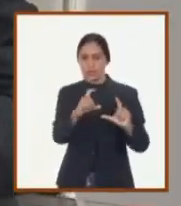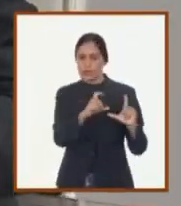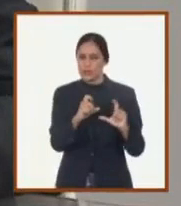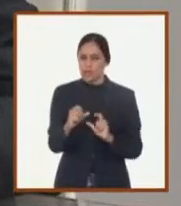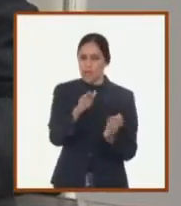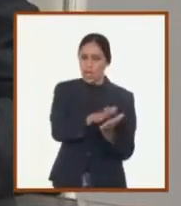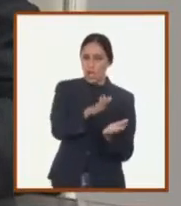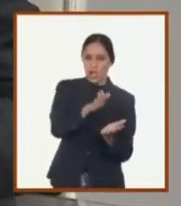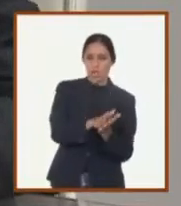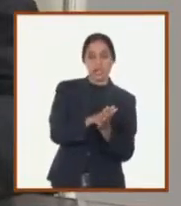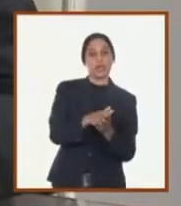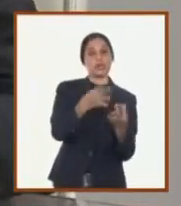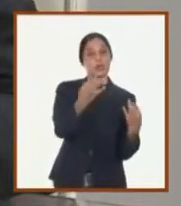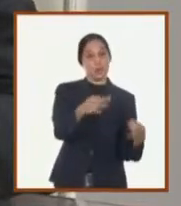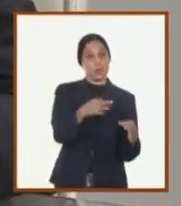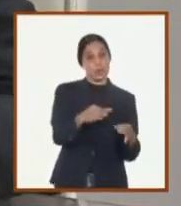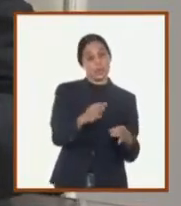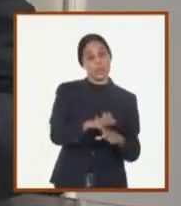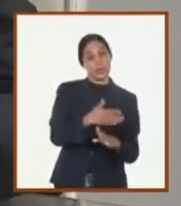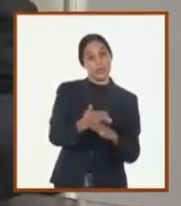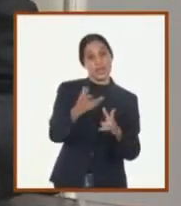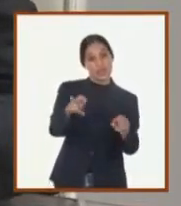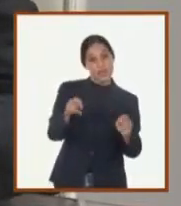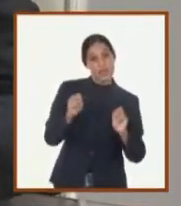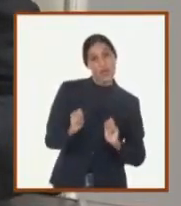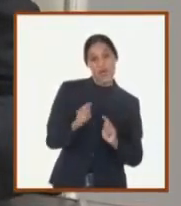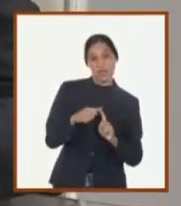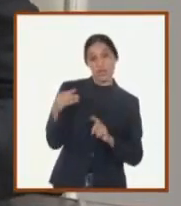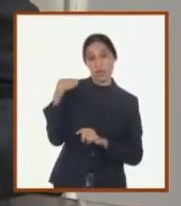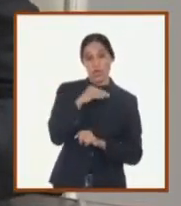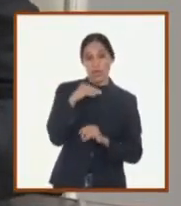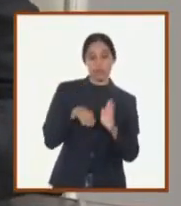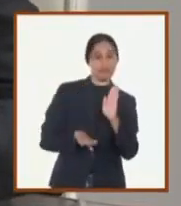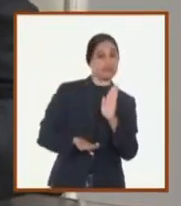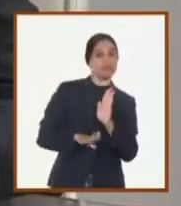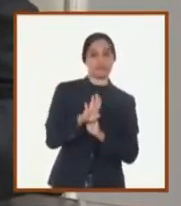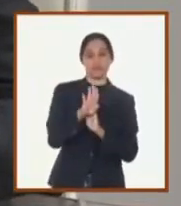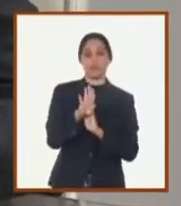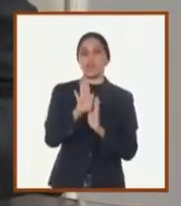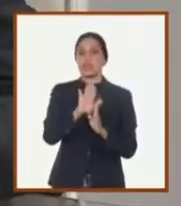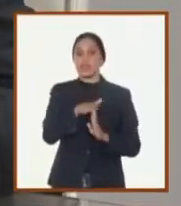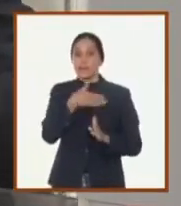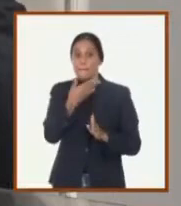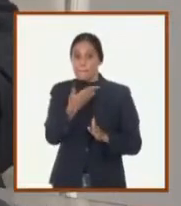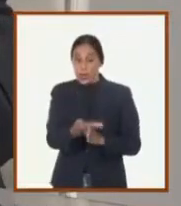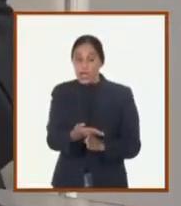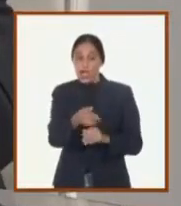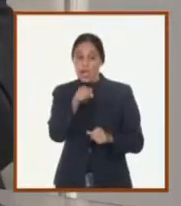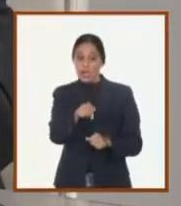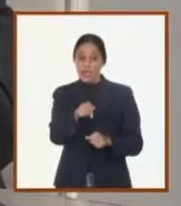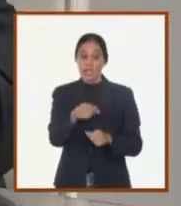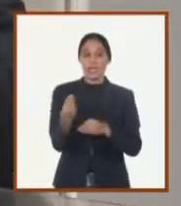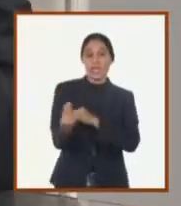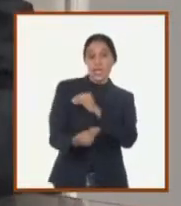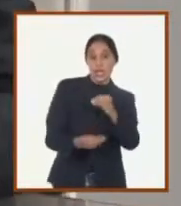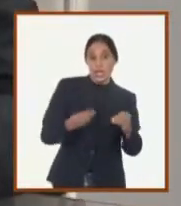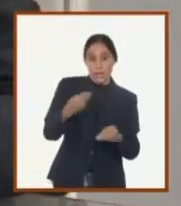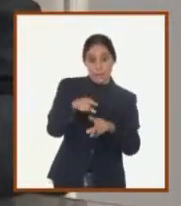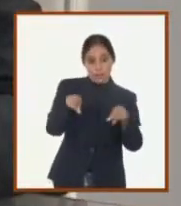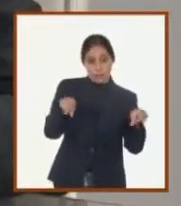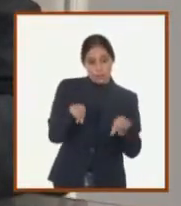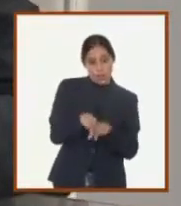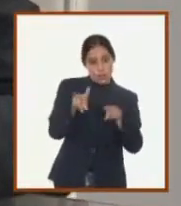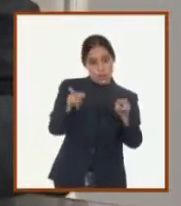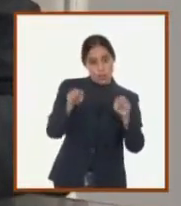vez se le dotó de nuevas de una tecnología Superior a partir de ese momento la oficina se le instaló un